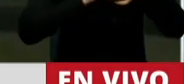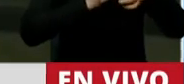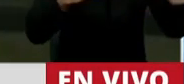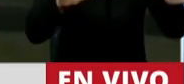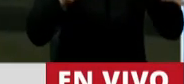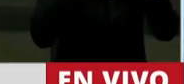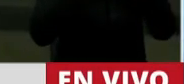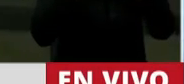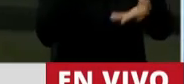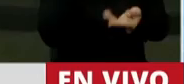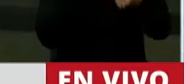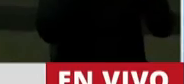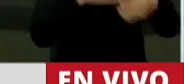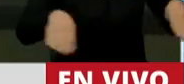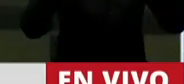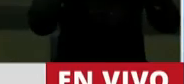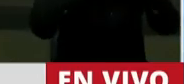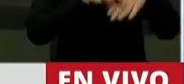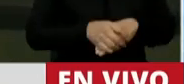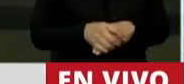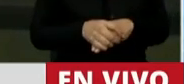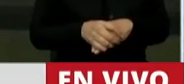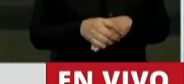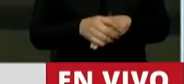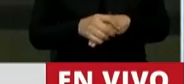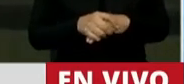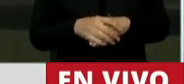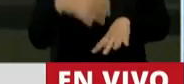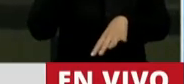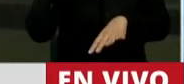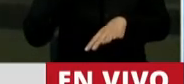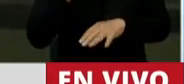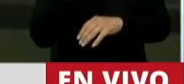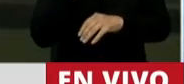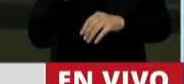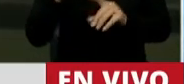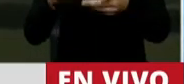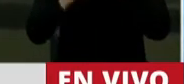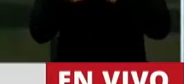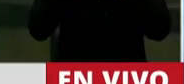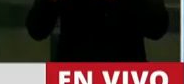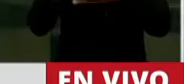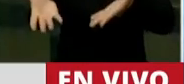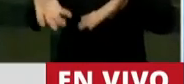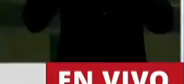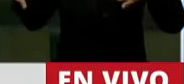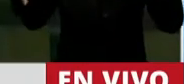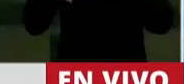para equilibrarlo. Han provocado una escandalosa concentración económica en manos de unos